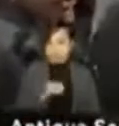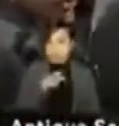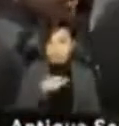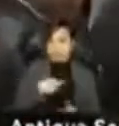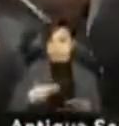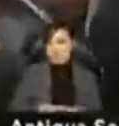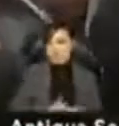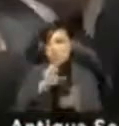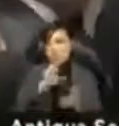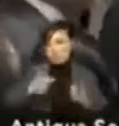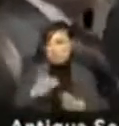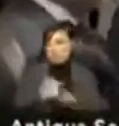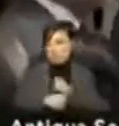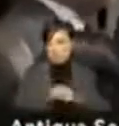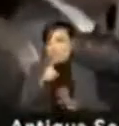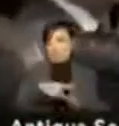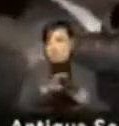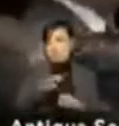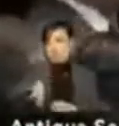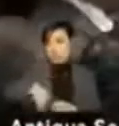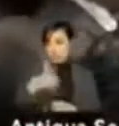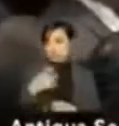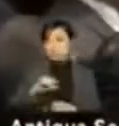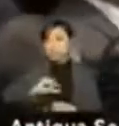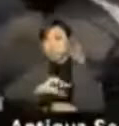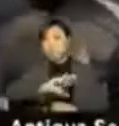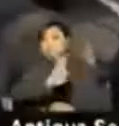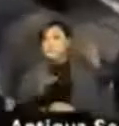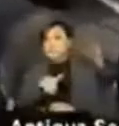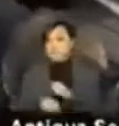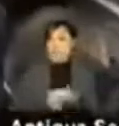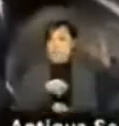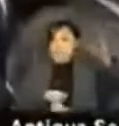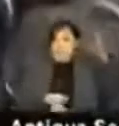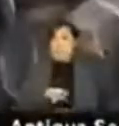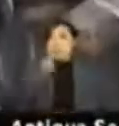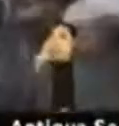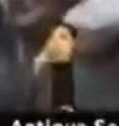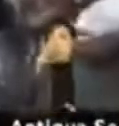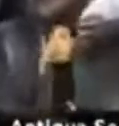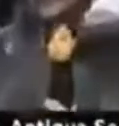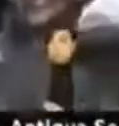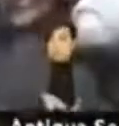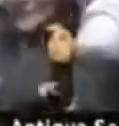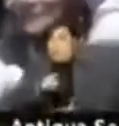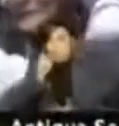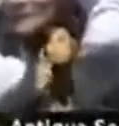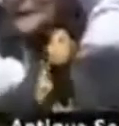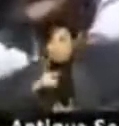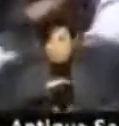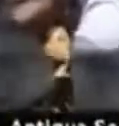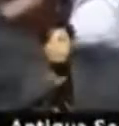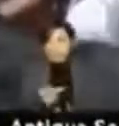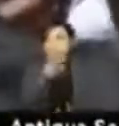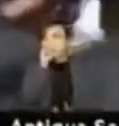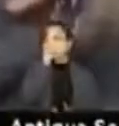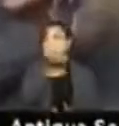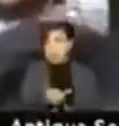sus teóricos más brillantes, de sus políticos más prominentes, se fueron al gobierno. Entonces,